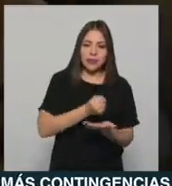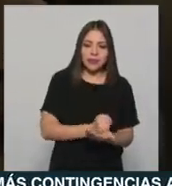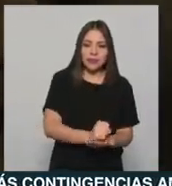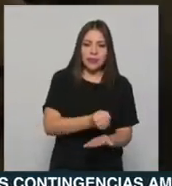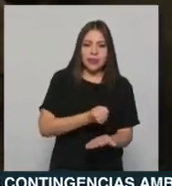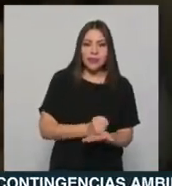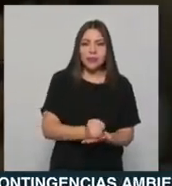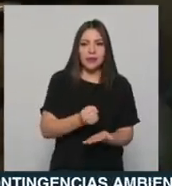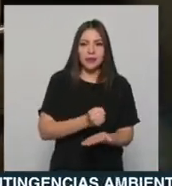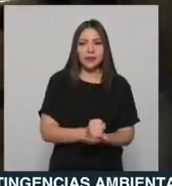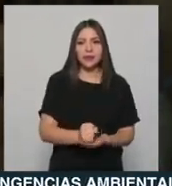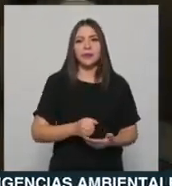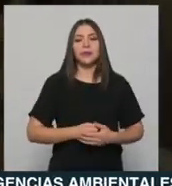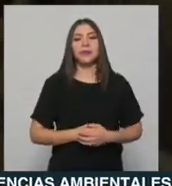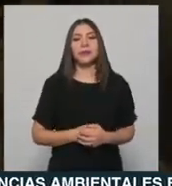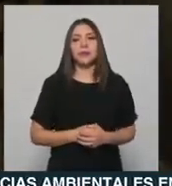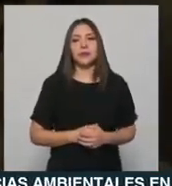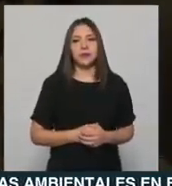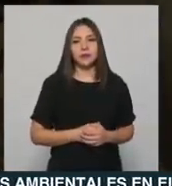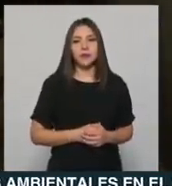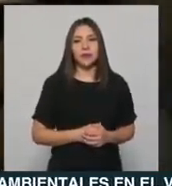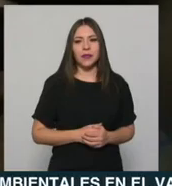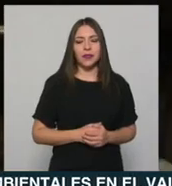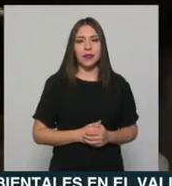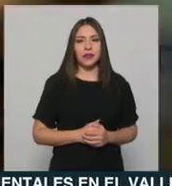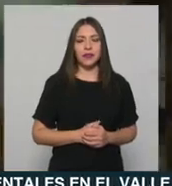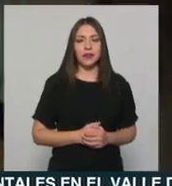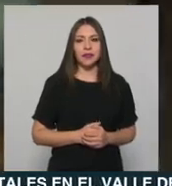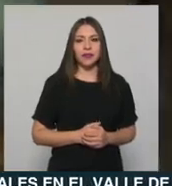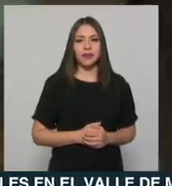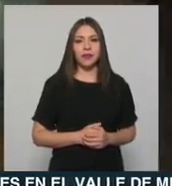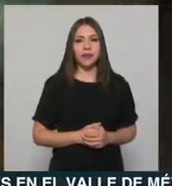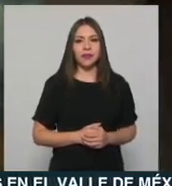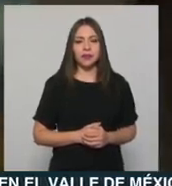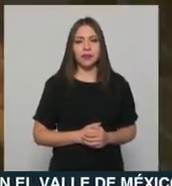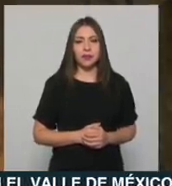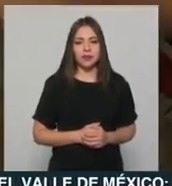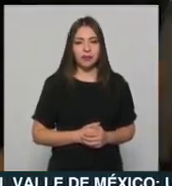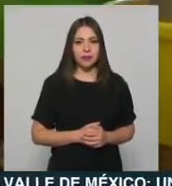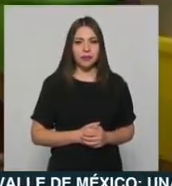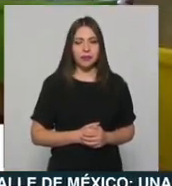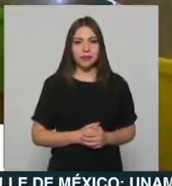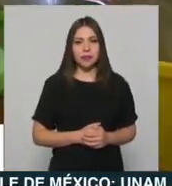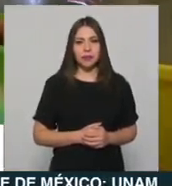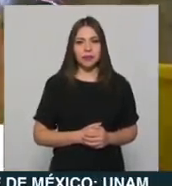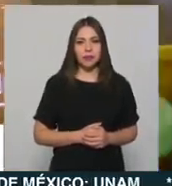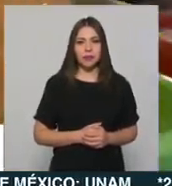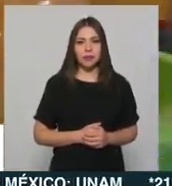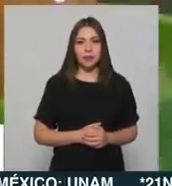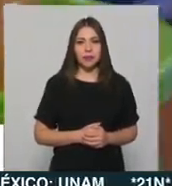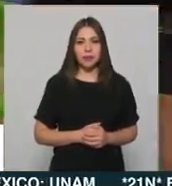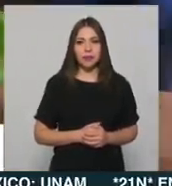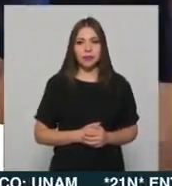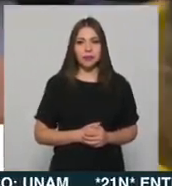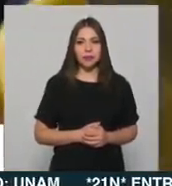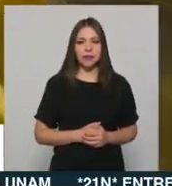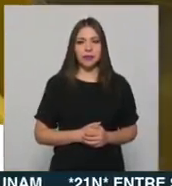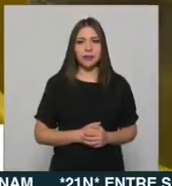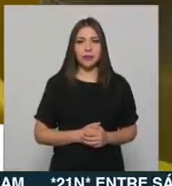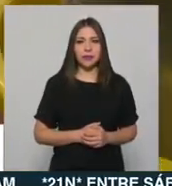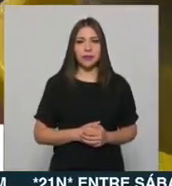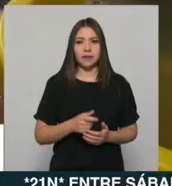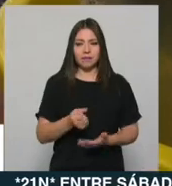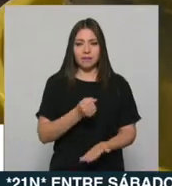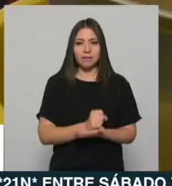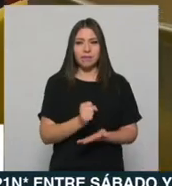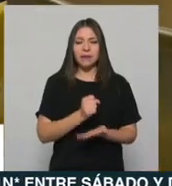a divertir, tomándote un rico pulque y salsa de chile. Tiene que estar un punto donde ni te sepa